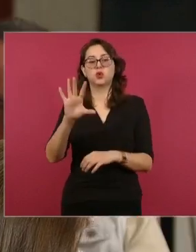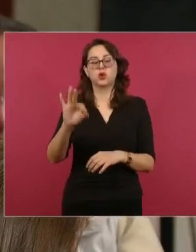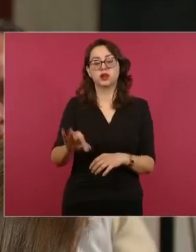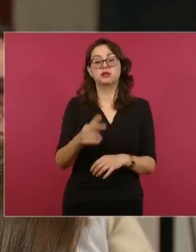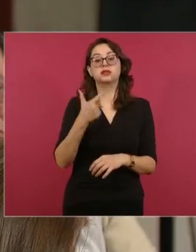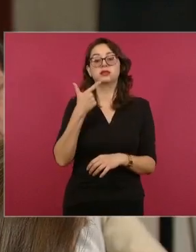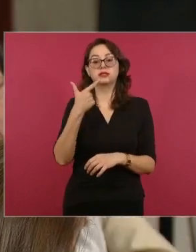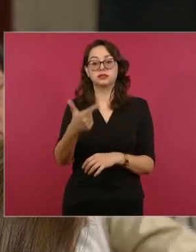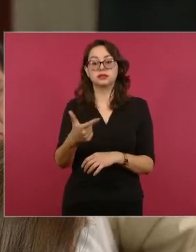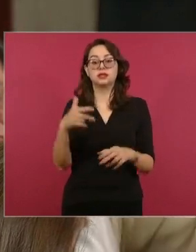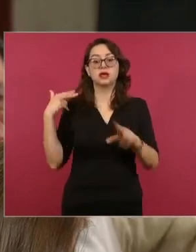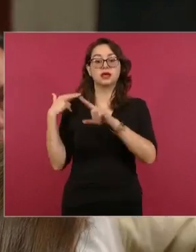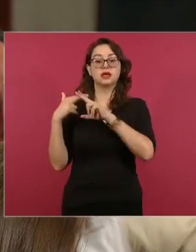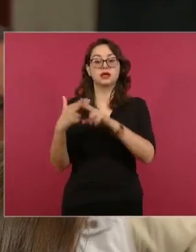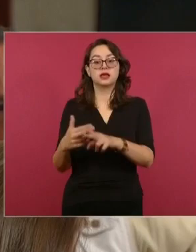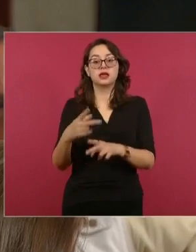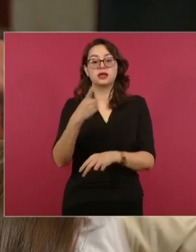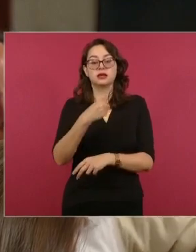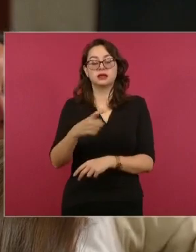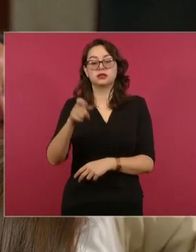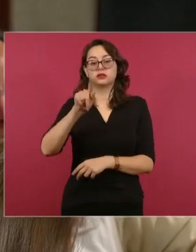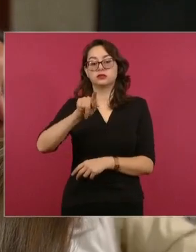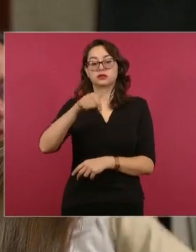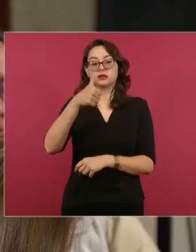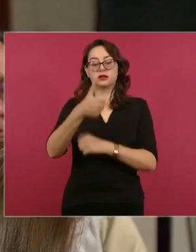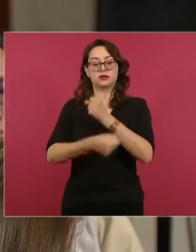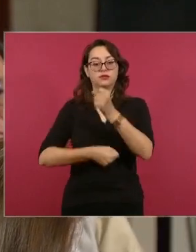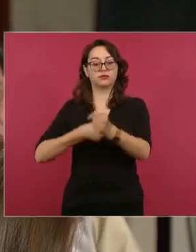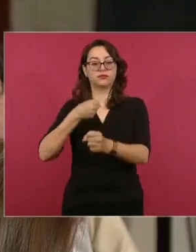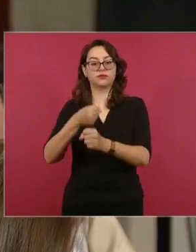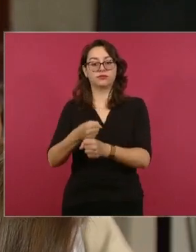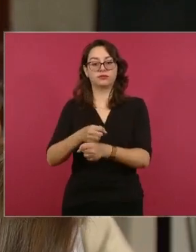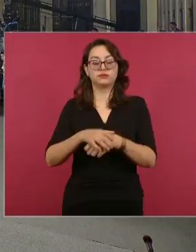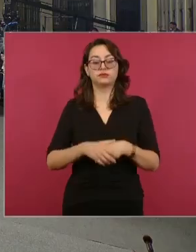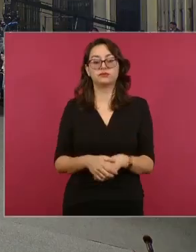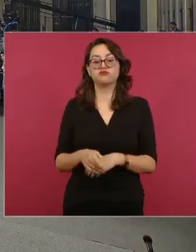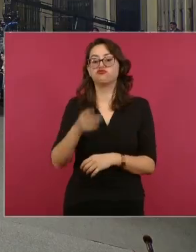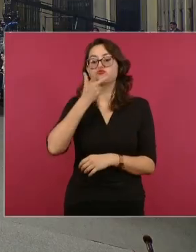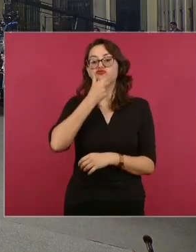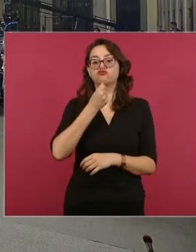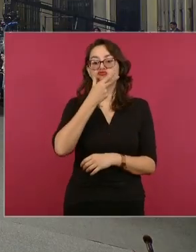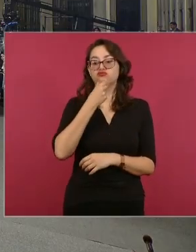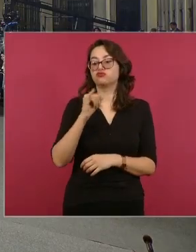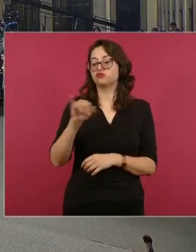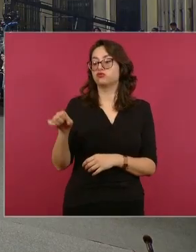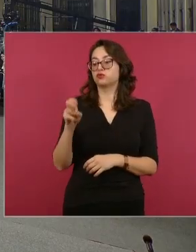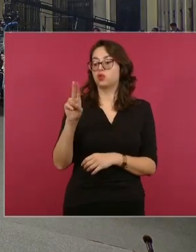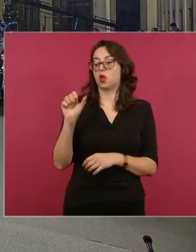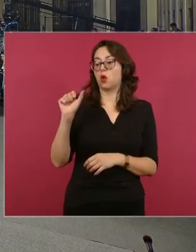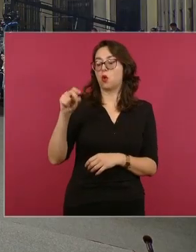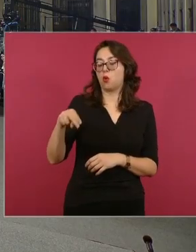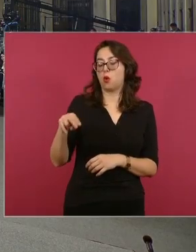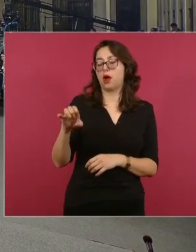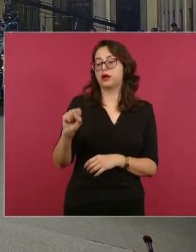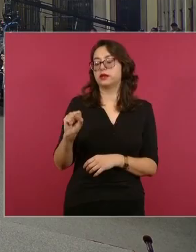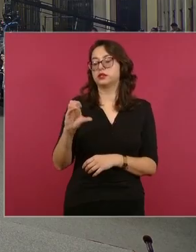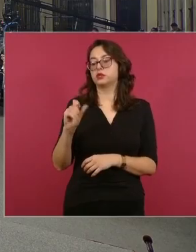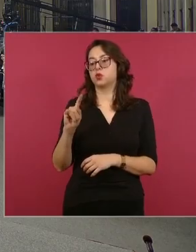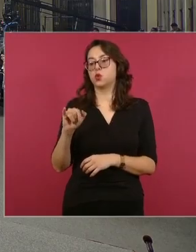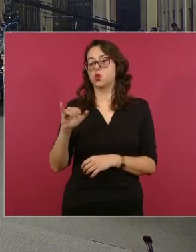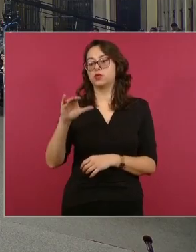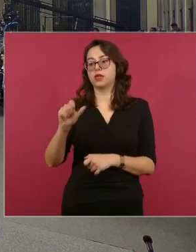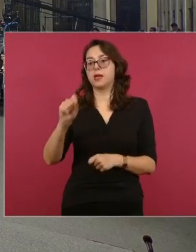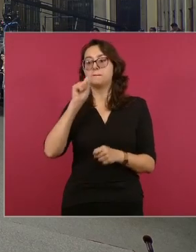o van a cumplirse 176 años y la hazaña de Juan Escutia y de 6 jóvenes alumnos del